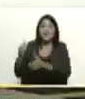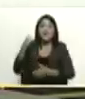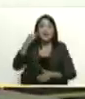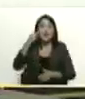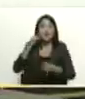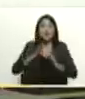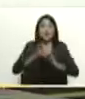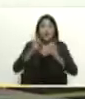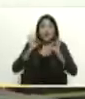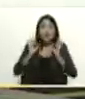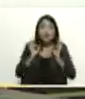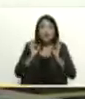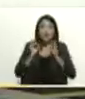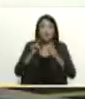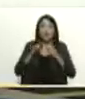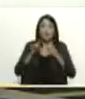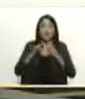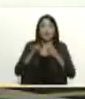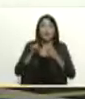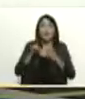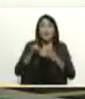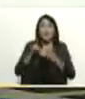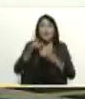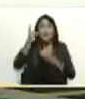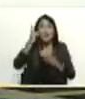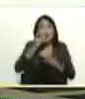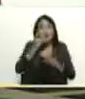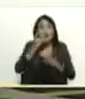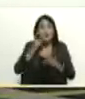de Darío, de García Carneiro,